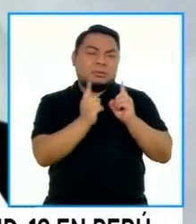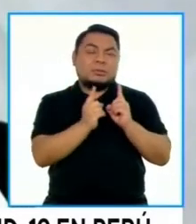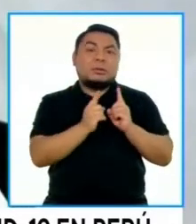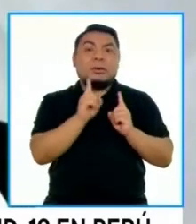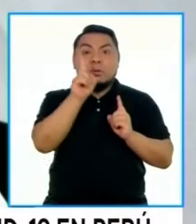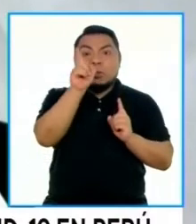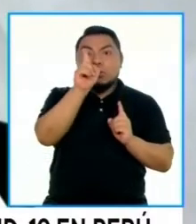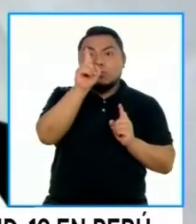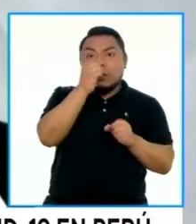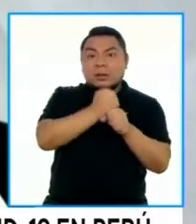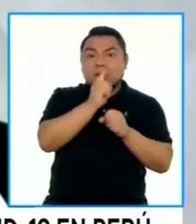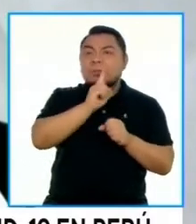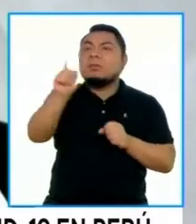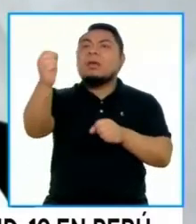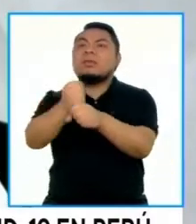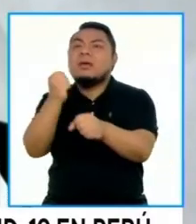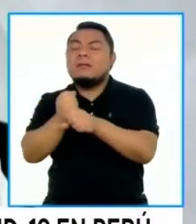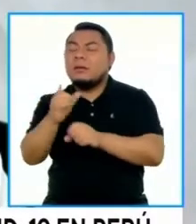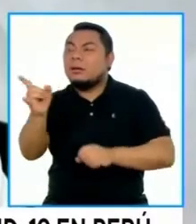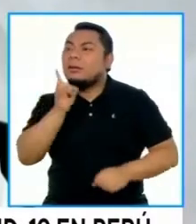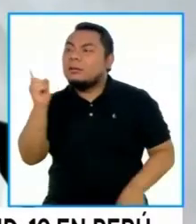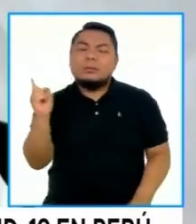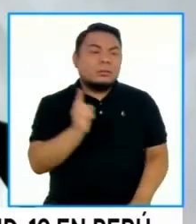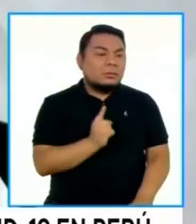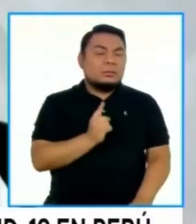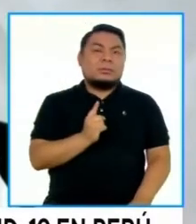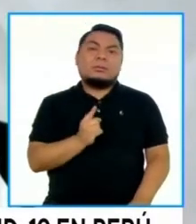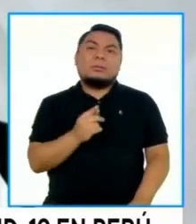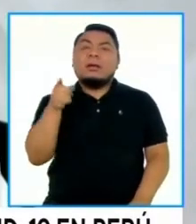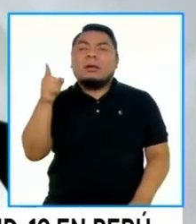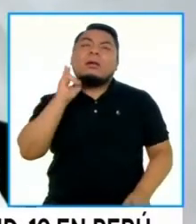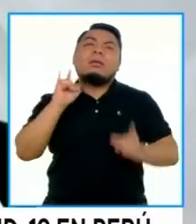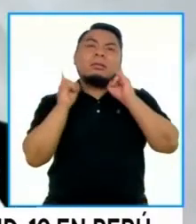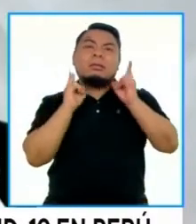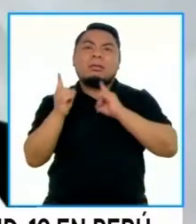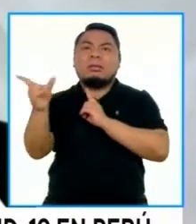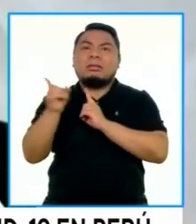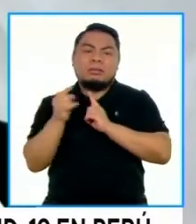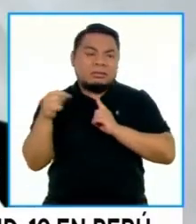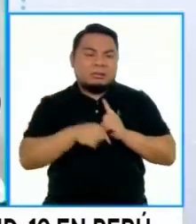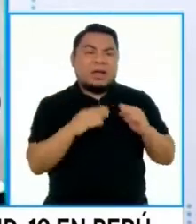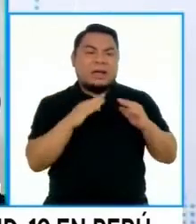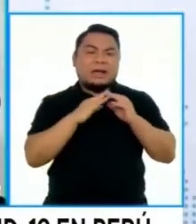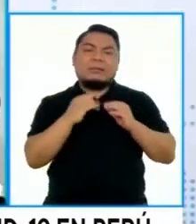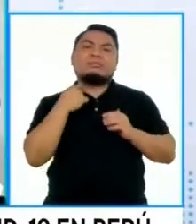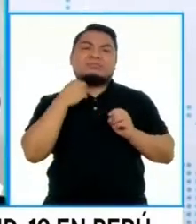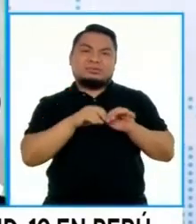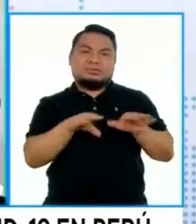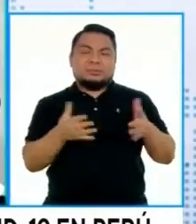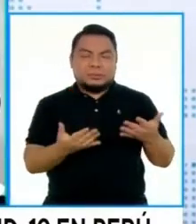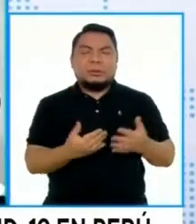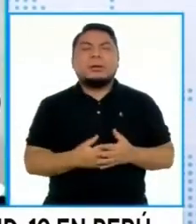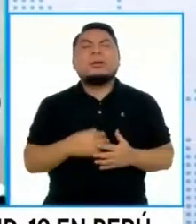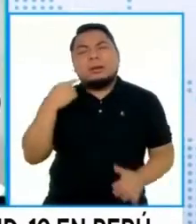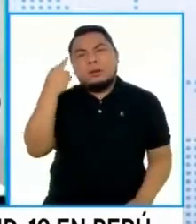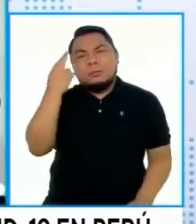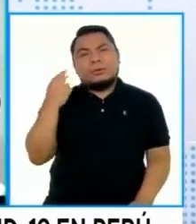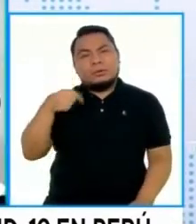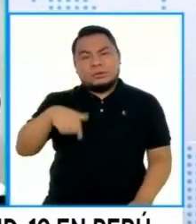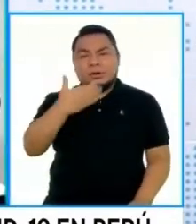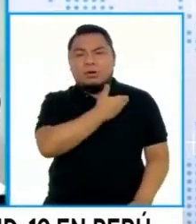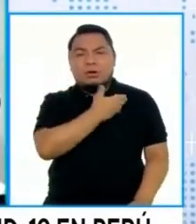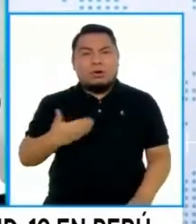podría traer el virus si no ha tenido los cuidados necesarios. Por eso desde el gobierno queremos